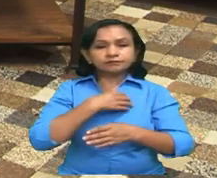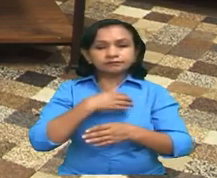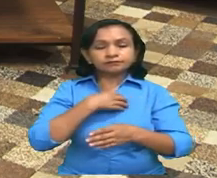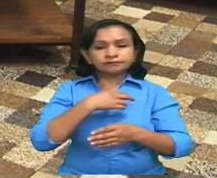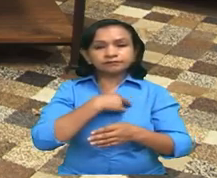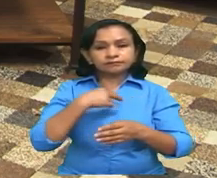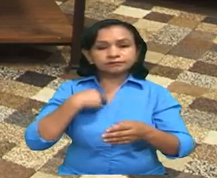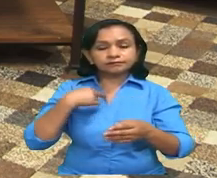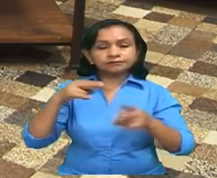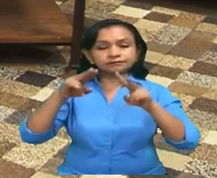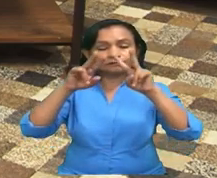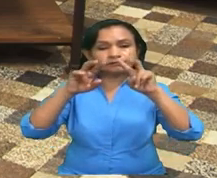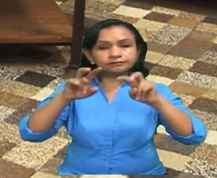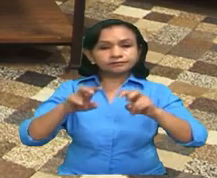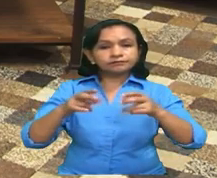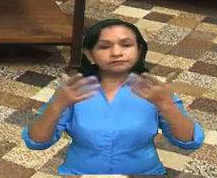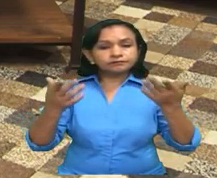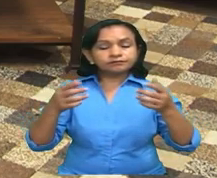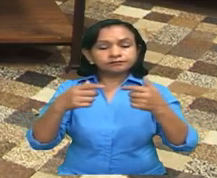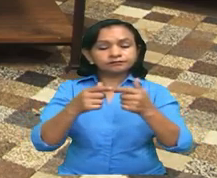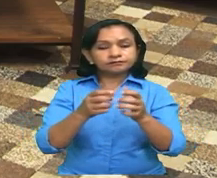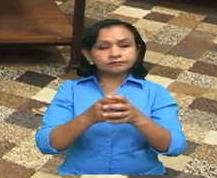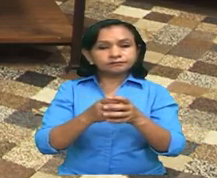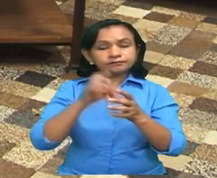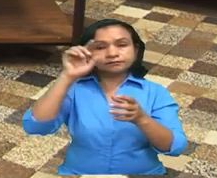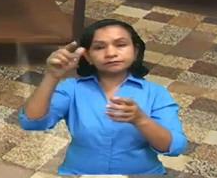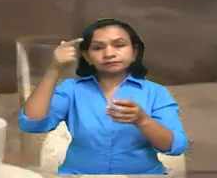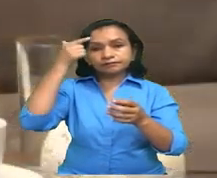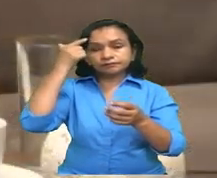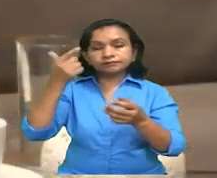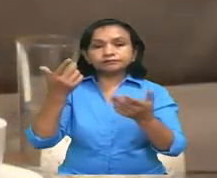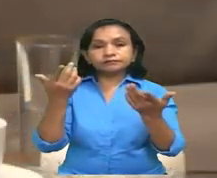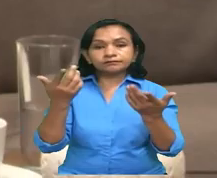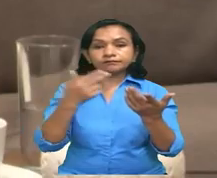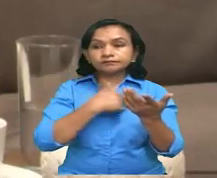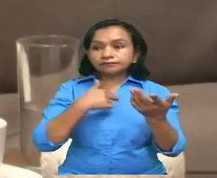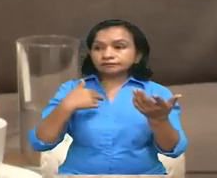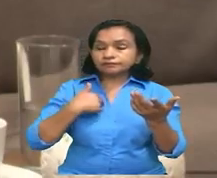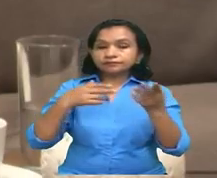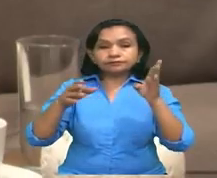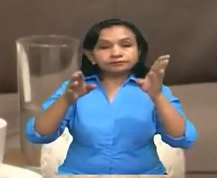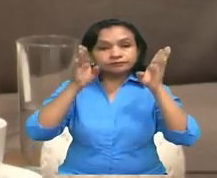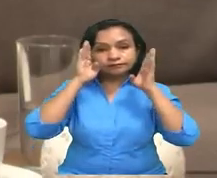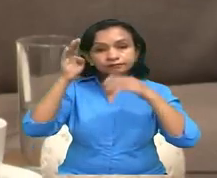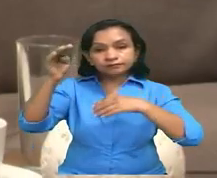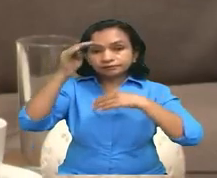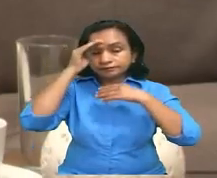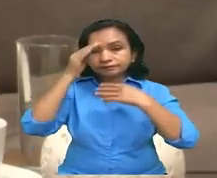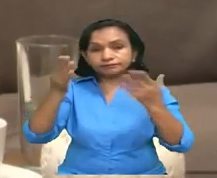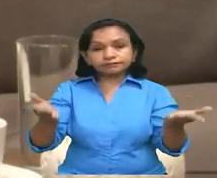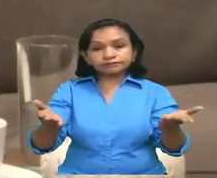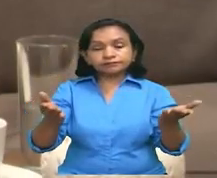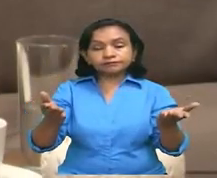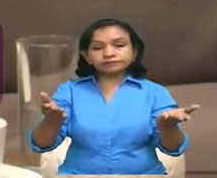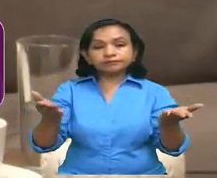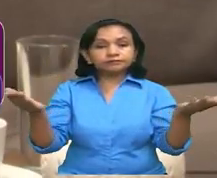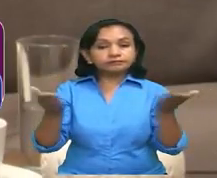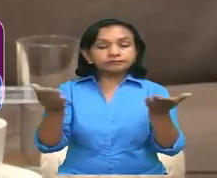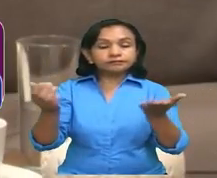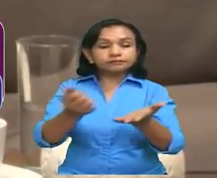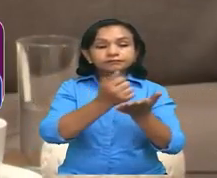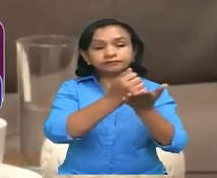nos encontramos haciendo las valoraciones, pues, porque de hecho todavía tenemos aquí en el país algunos de estos mayoristas que el día de hoy